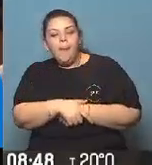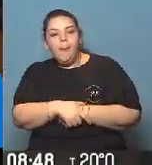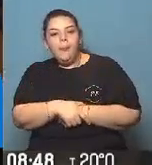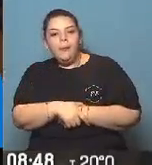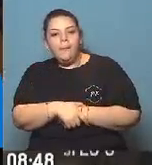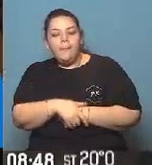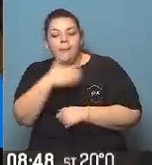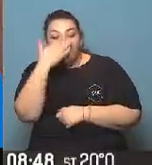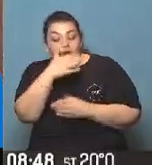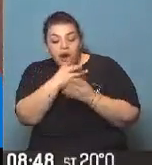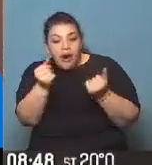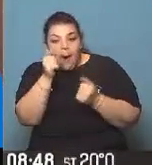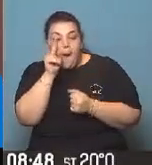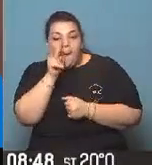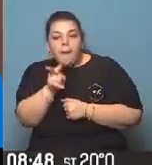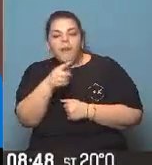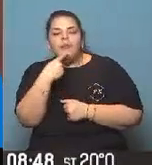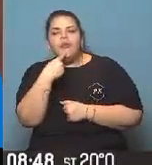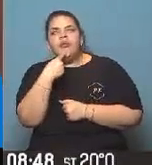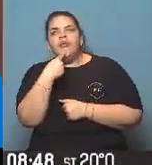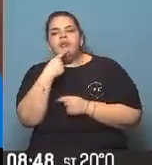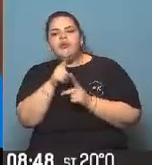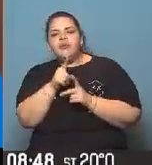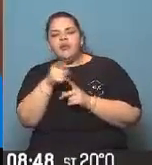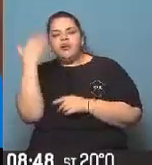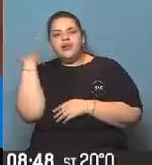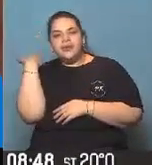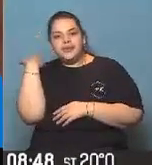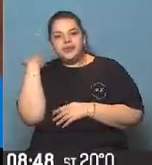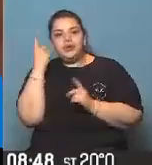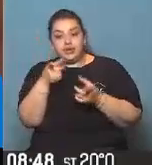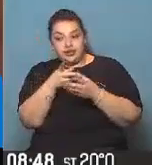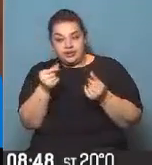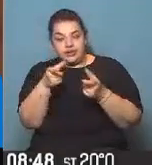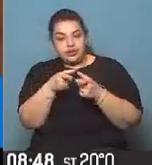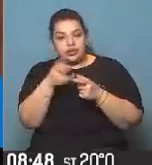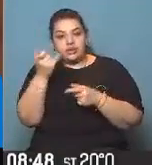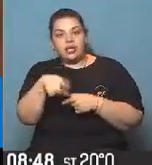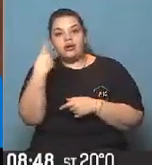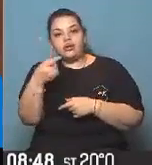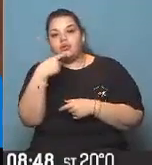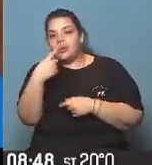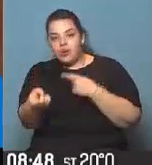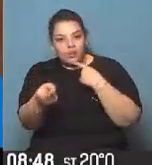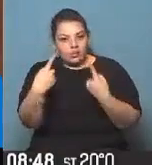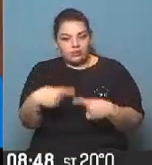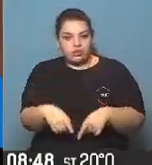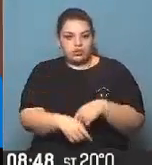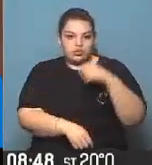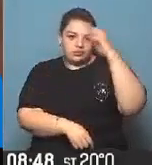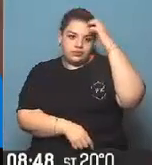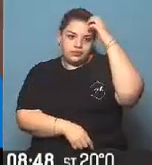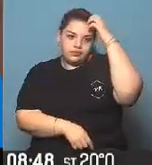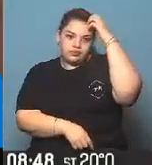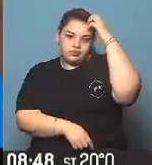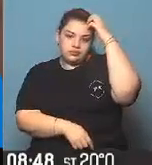termine de verla y tal vez tenía preguntas al comienzo y cuando termine la película tenga otras preguntas. No es una película conclusiva, no intenta